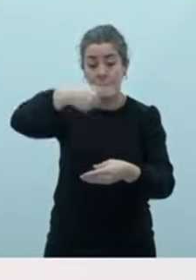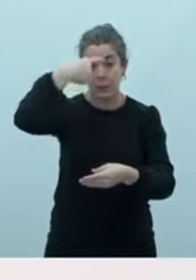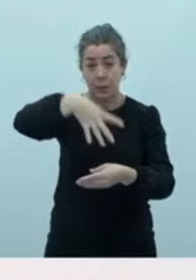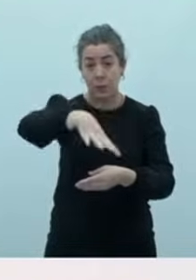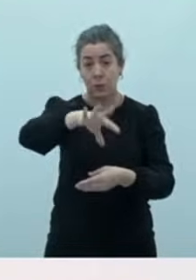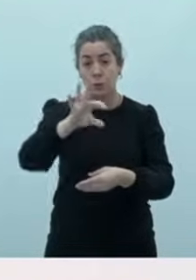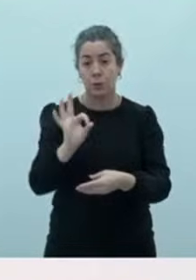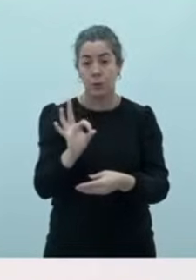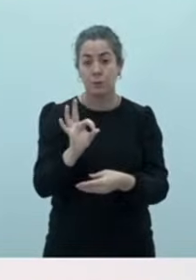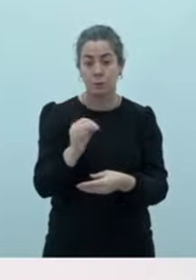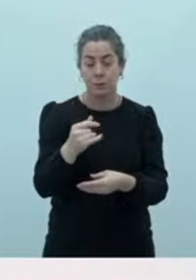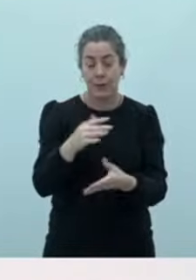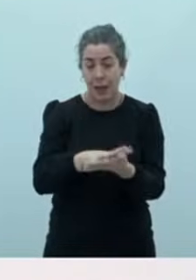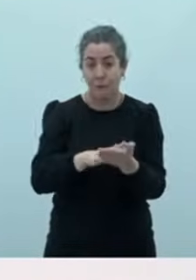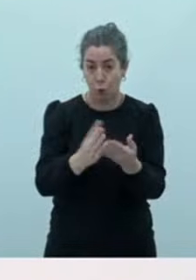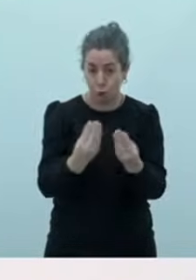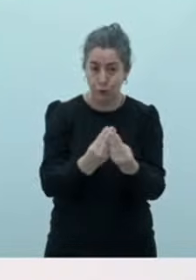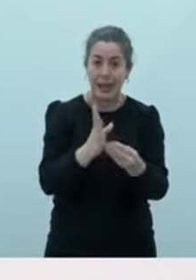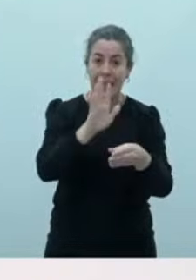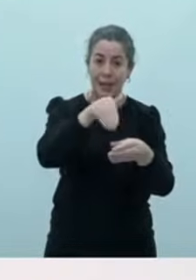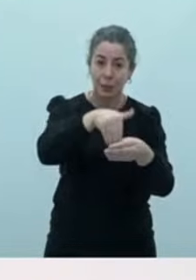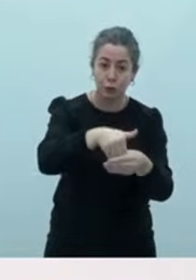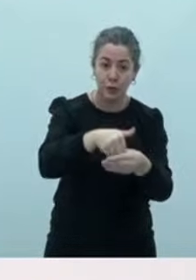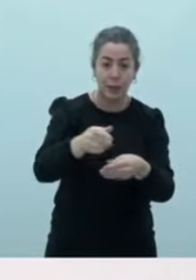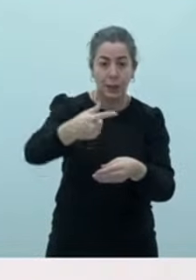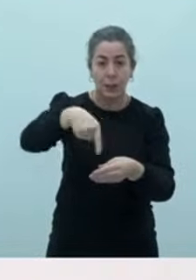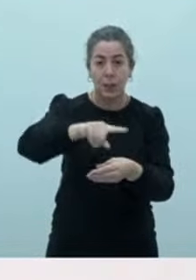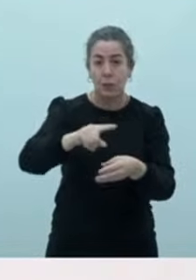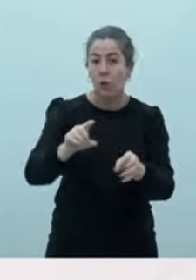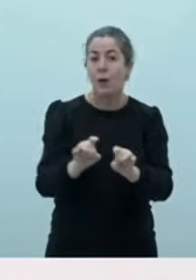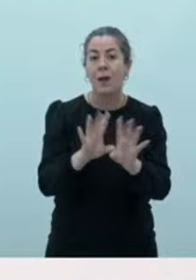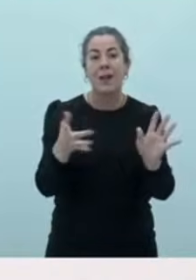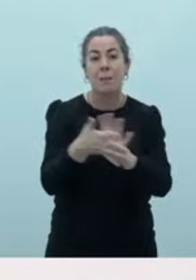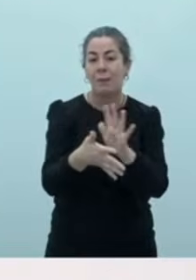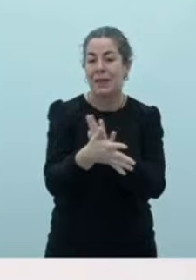Junta Electoral me refiero, y la que clarifique lo sucedido.